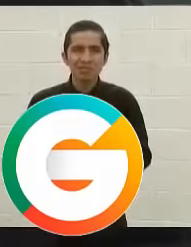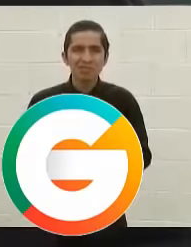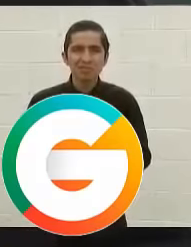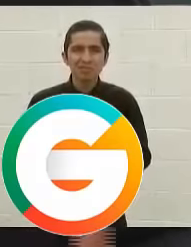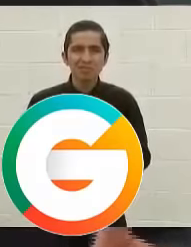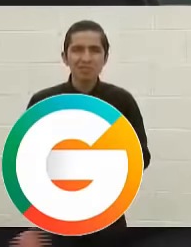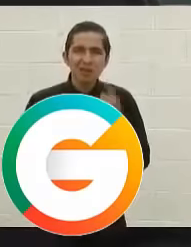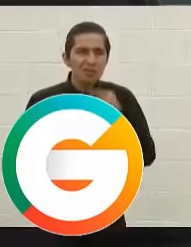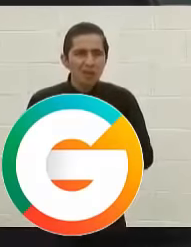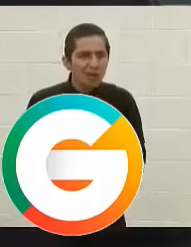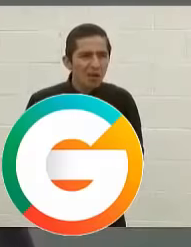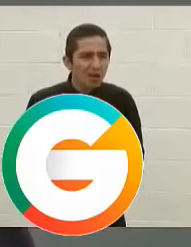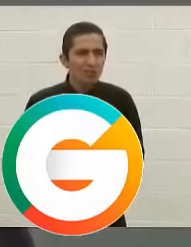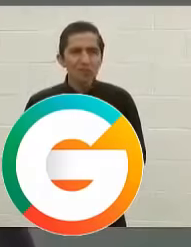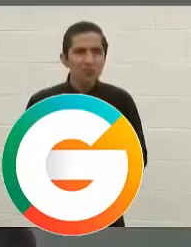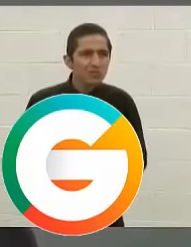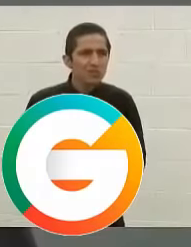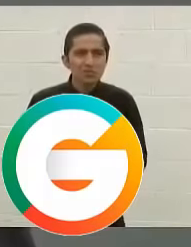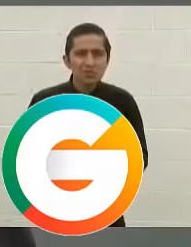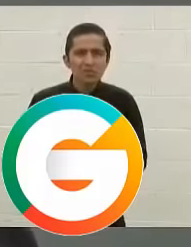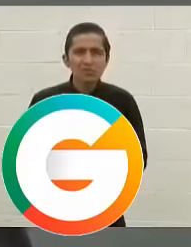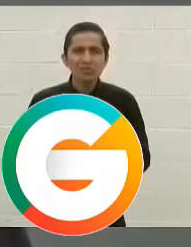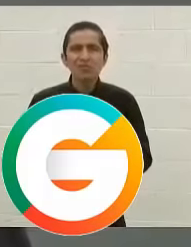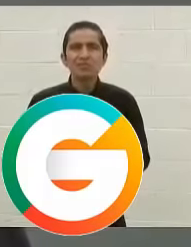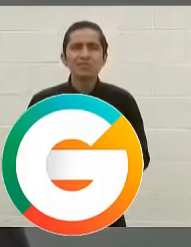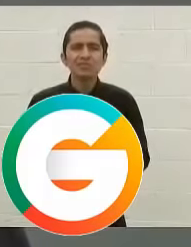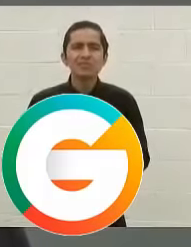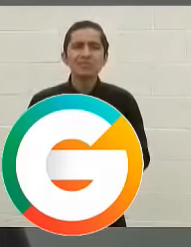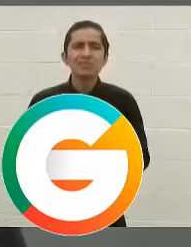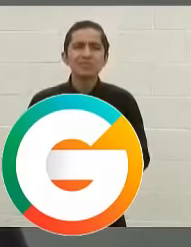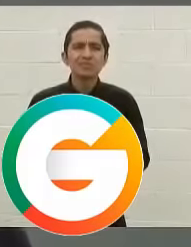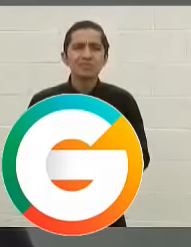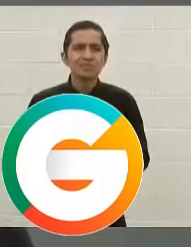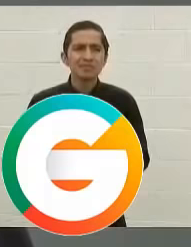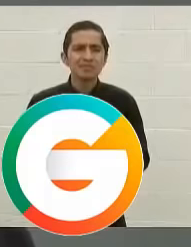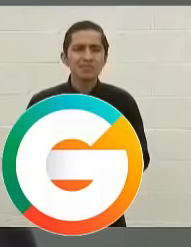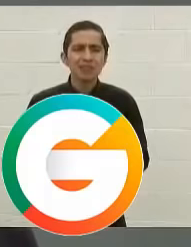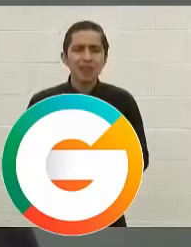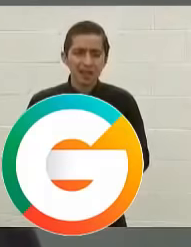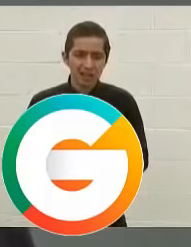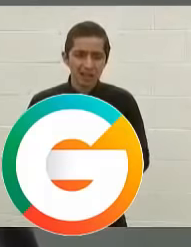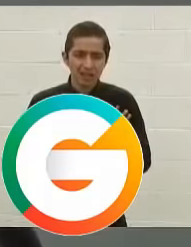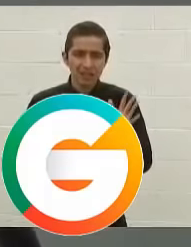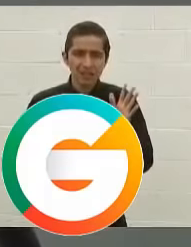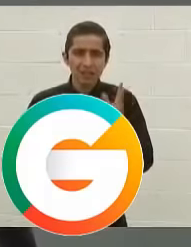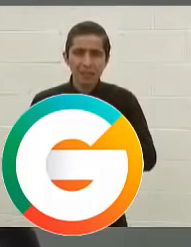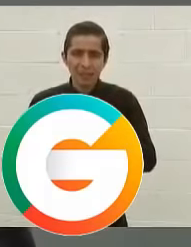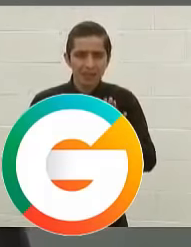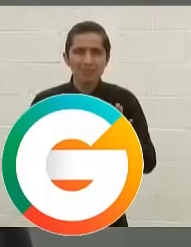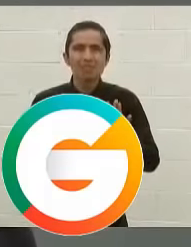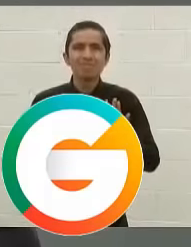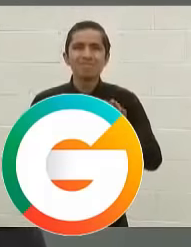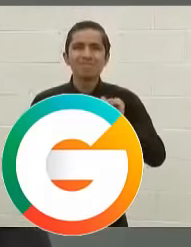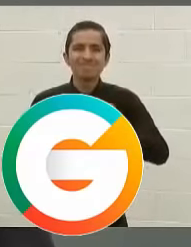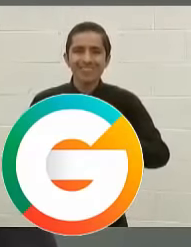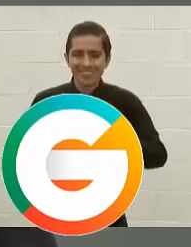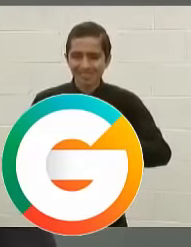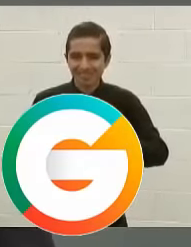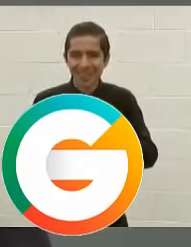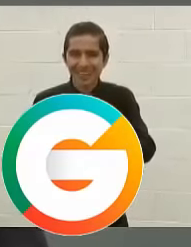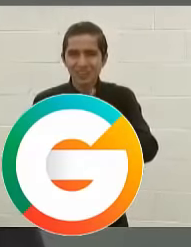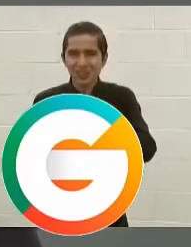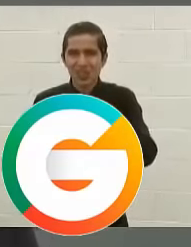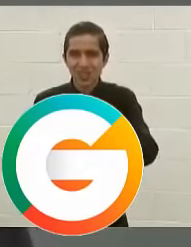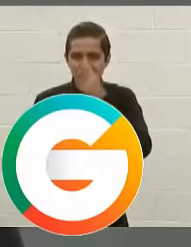no es conveniente ni tenemos interés en negar la presencia de grupos criminales en la